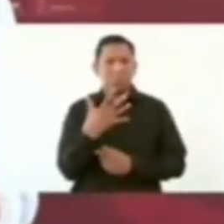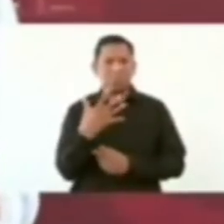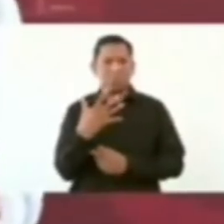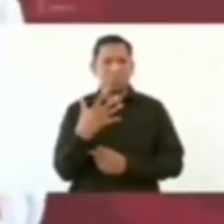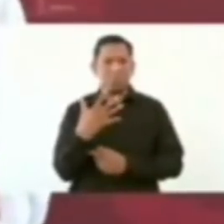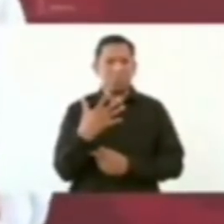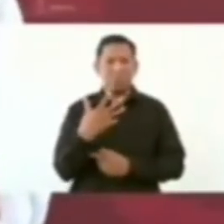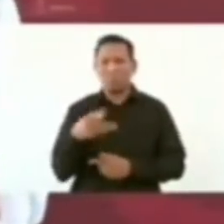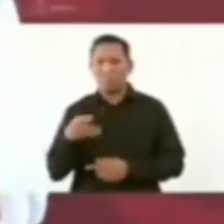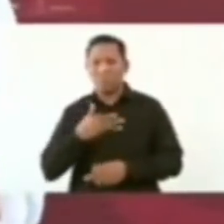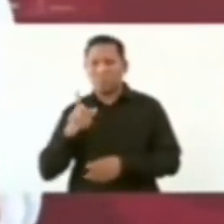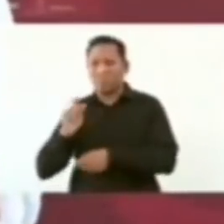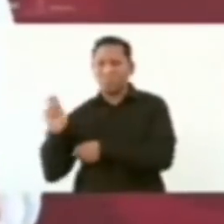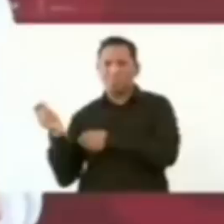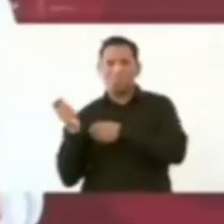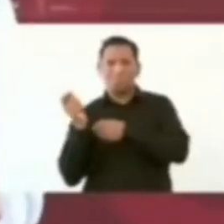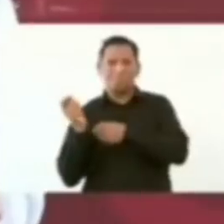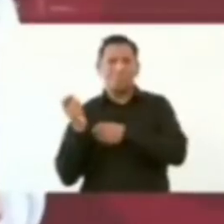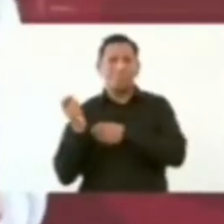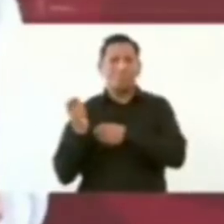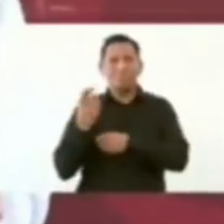5 pitchers abridores,